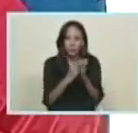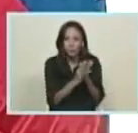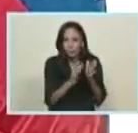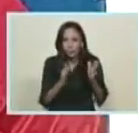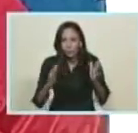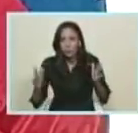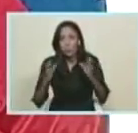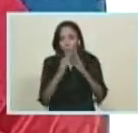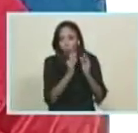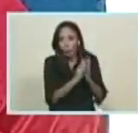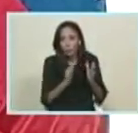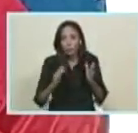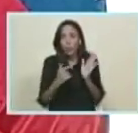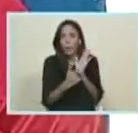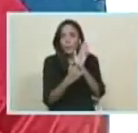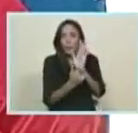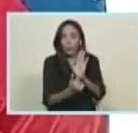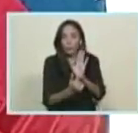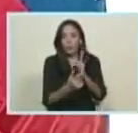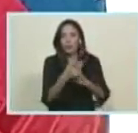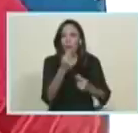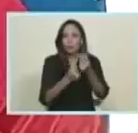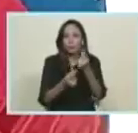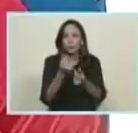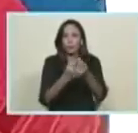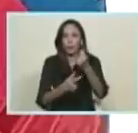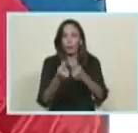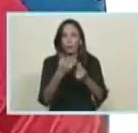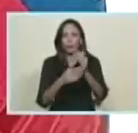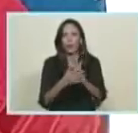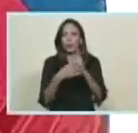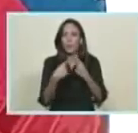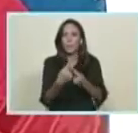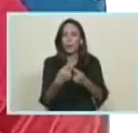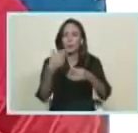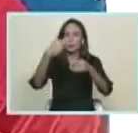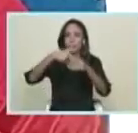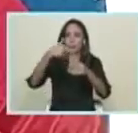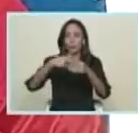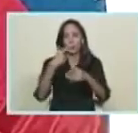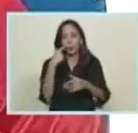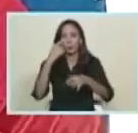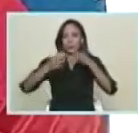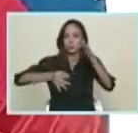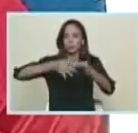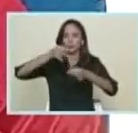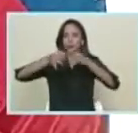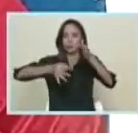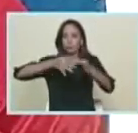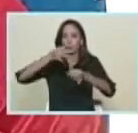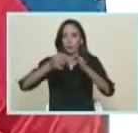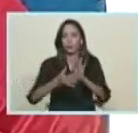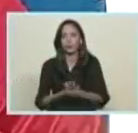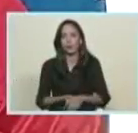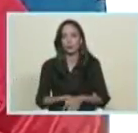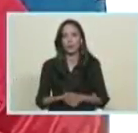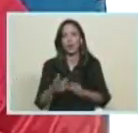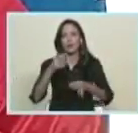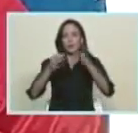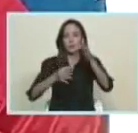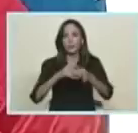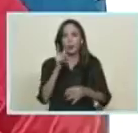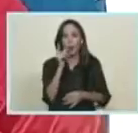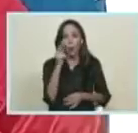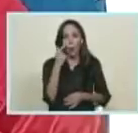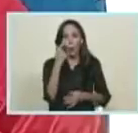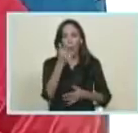impuso un modelo económico basado en la renta petrolera, como bien lo explicara el compañero Ali